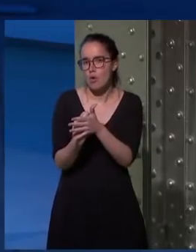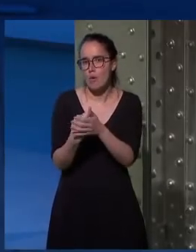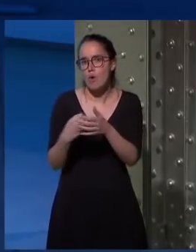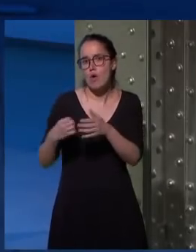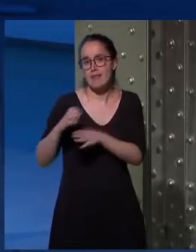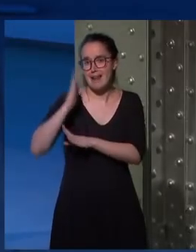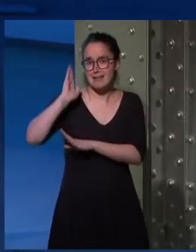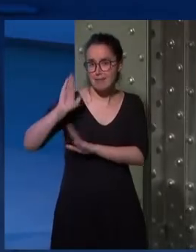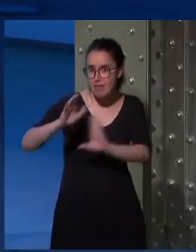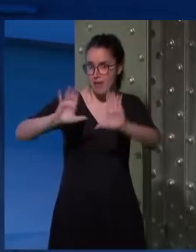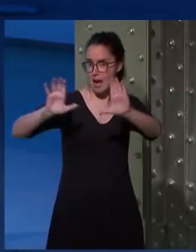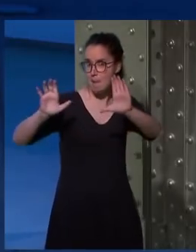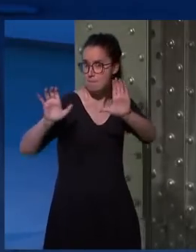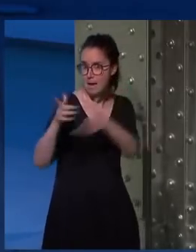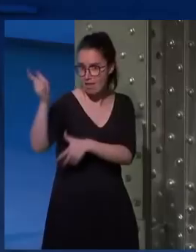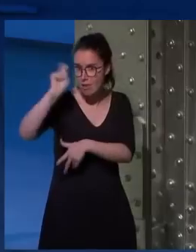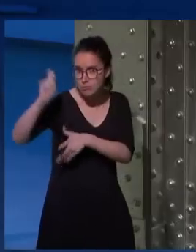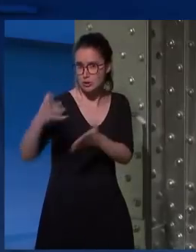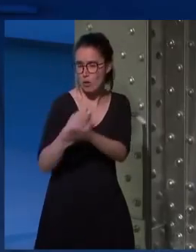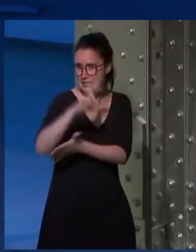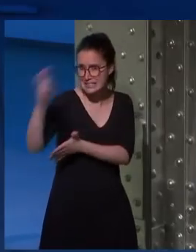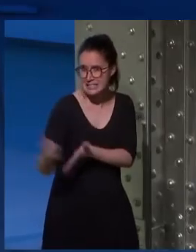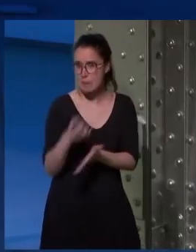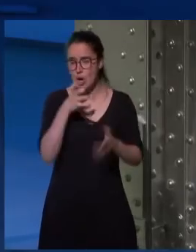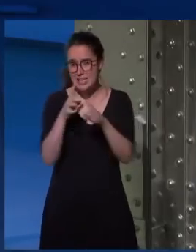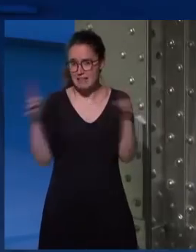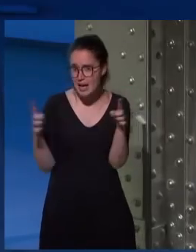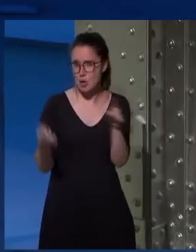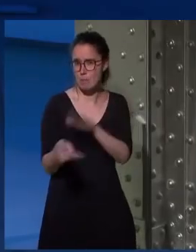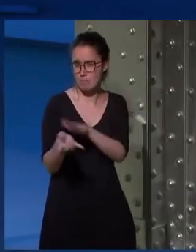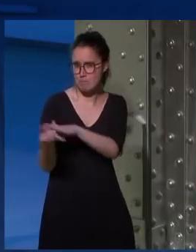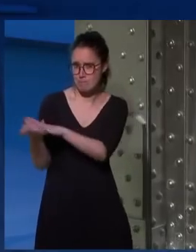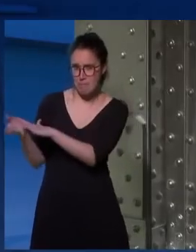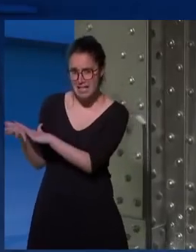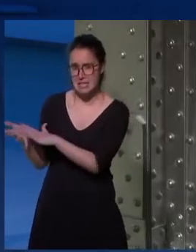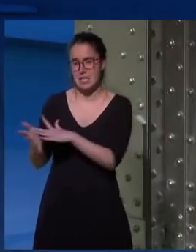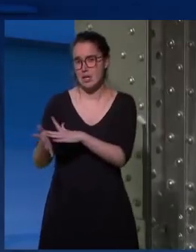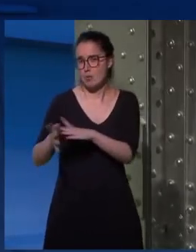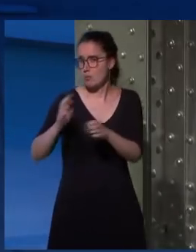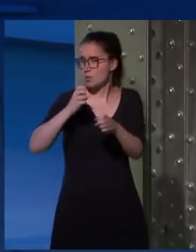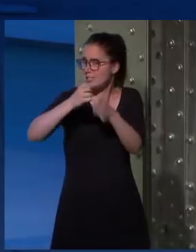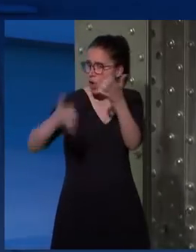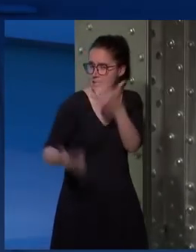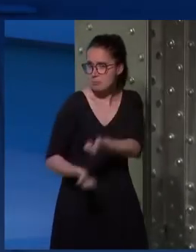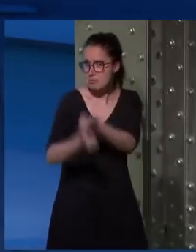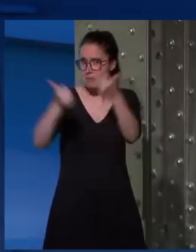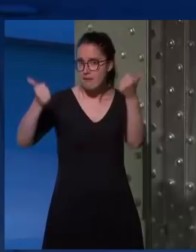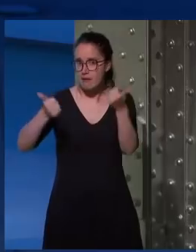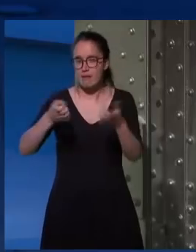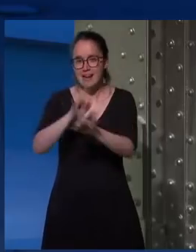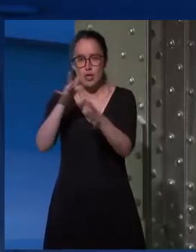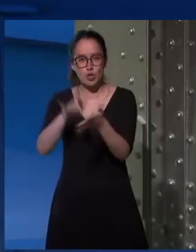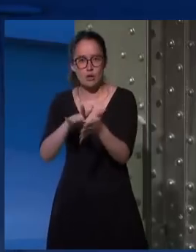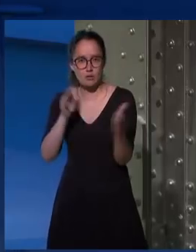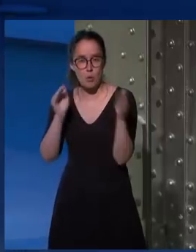de la sentencia de la manada, había muchas cosas, pero ha habido más manadas durante este año y ha habido otras muchísimas cosas. Y claro, llega un